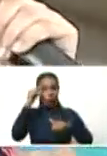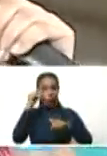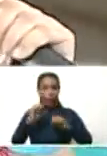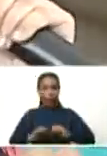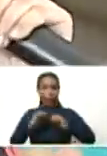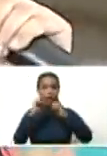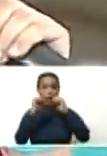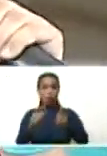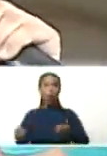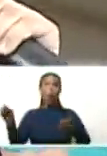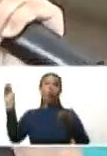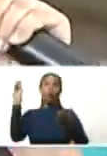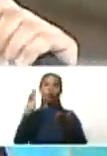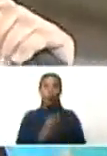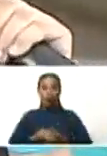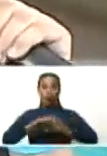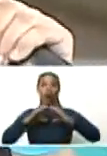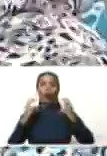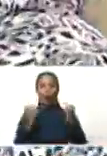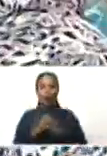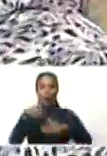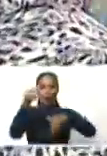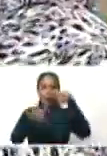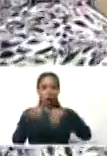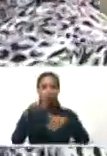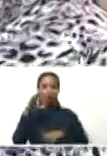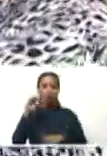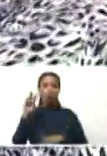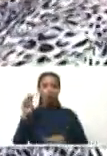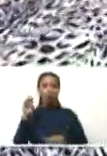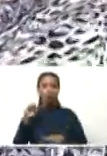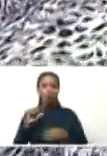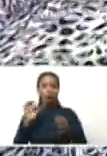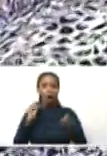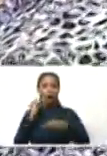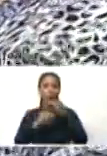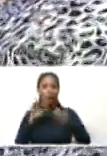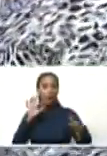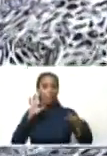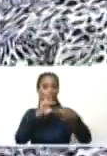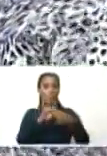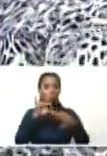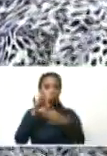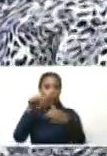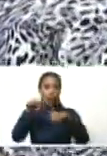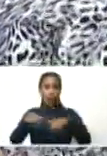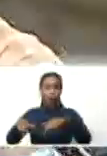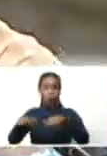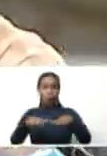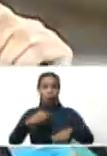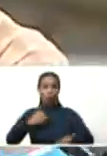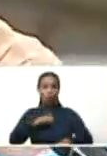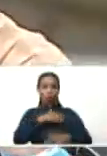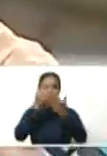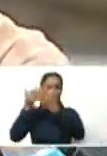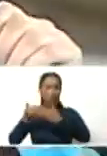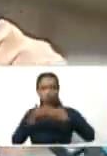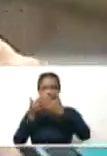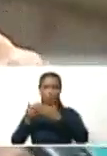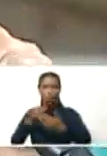inician nuevamente las clases y las elecciones de la OVE, vamos a enlazar para que desde este espacio nuestros estudiantes,